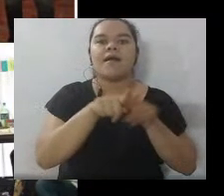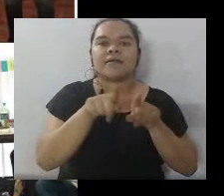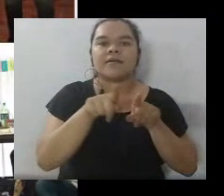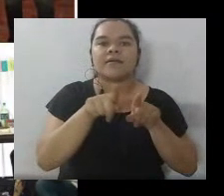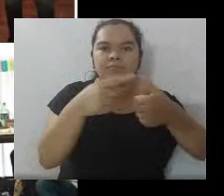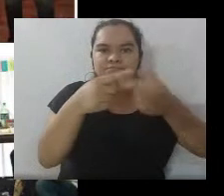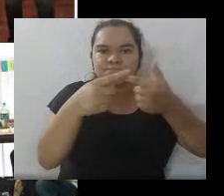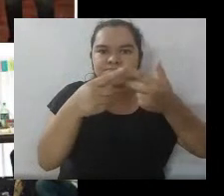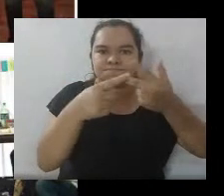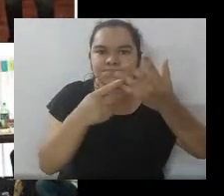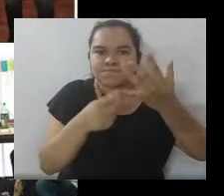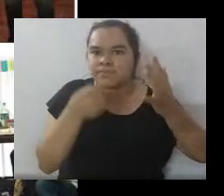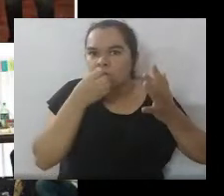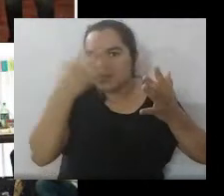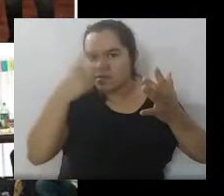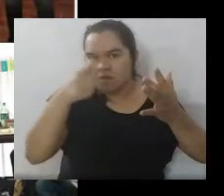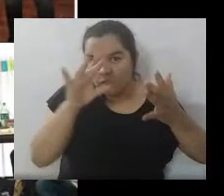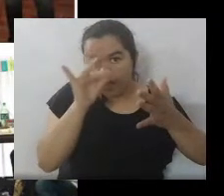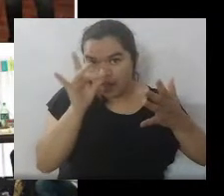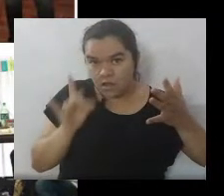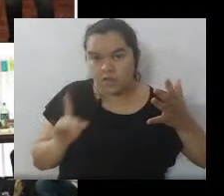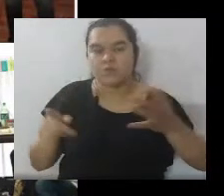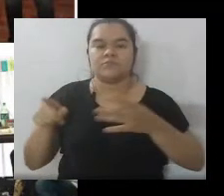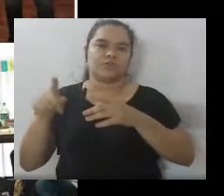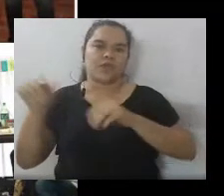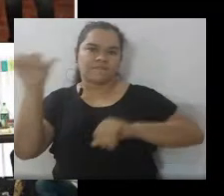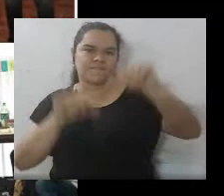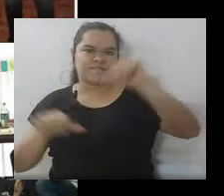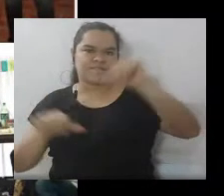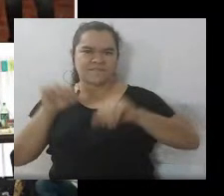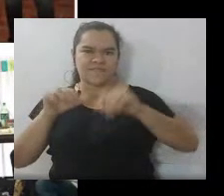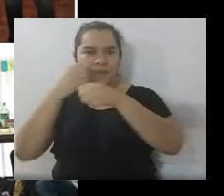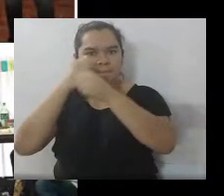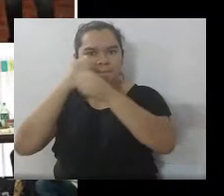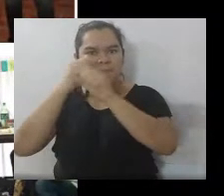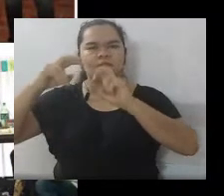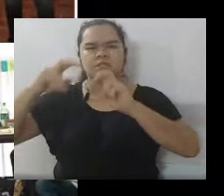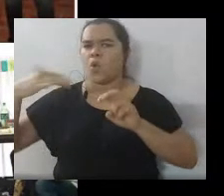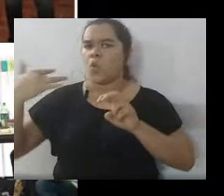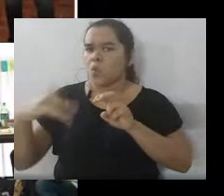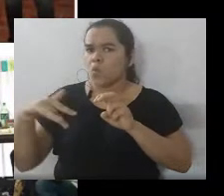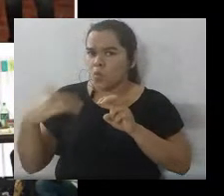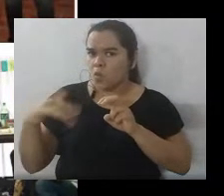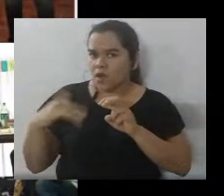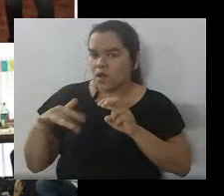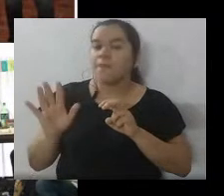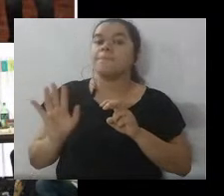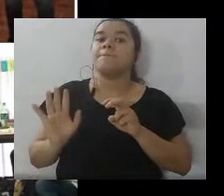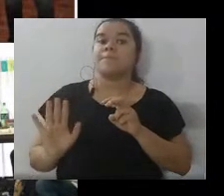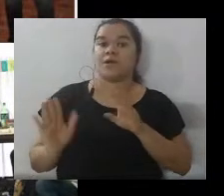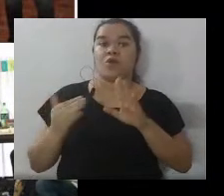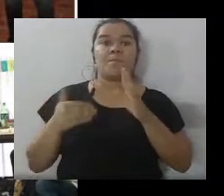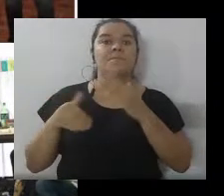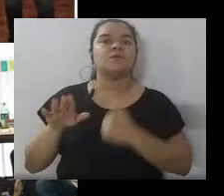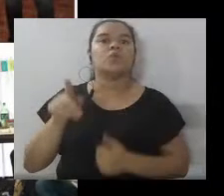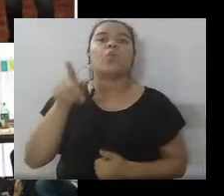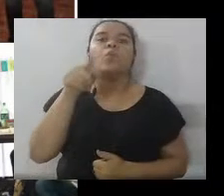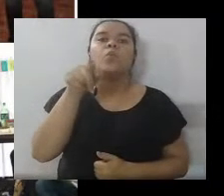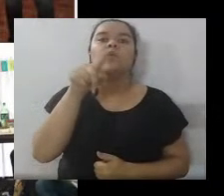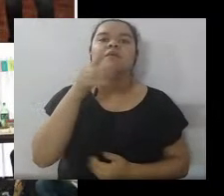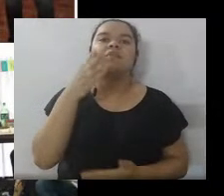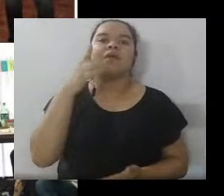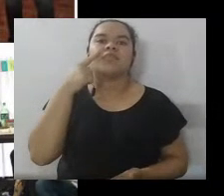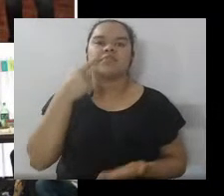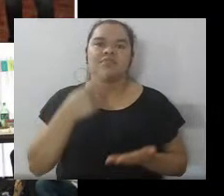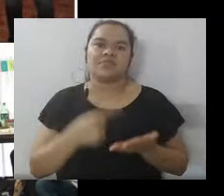independientemente de qué carrera elijan, en el caso de bioquímica, para la investigación es una carrera muy completa, pero lo importante es que